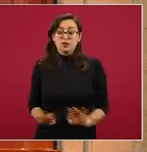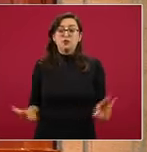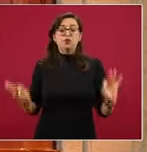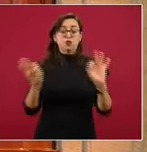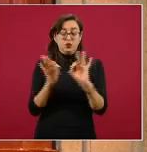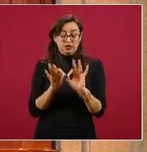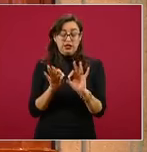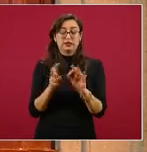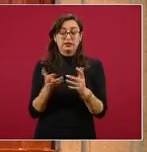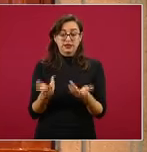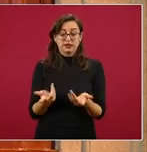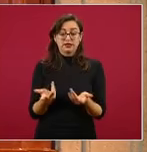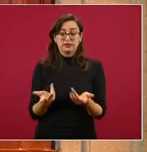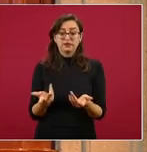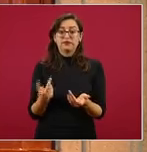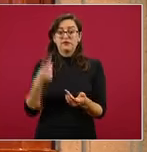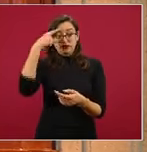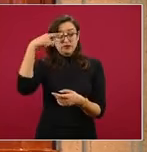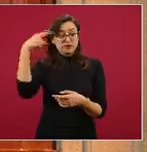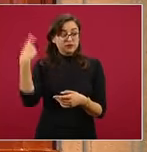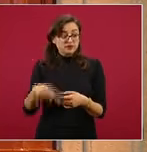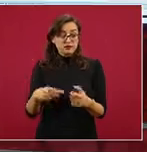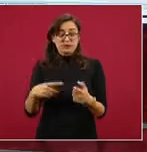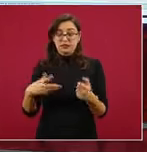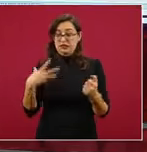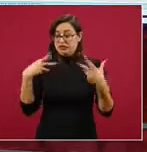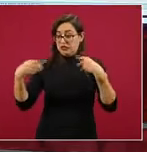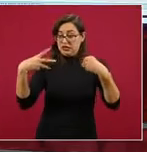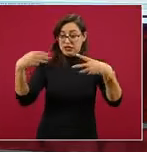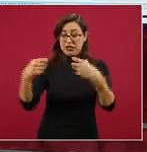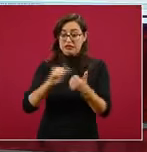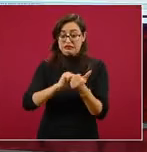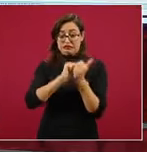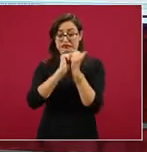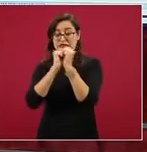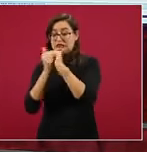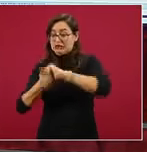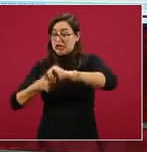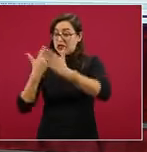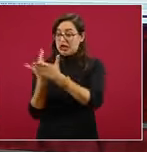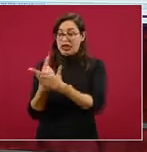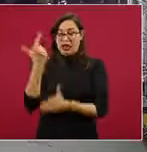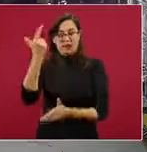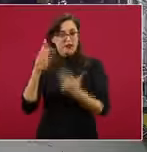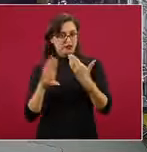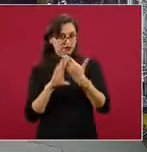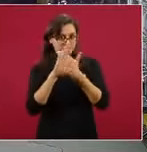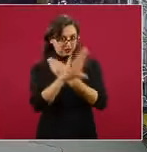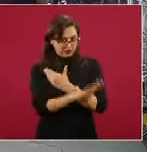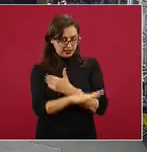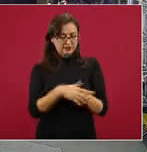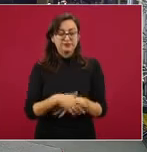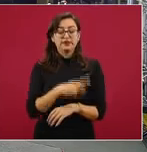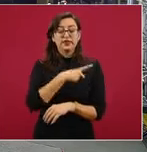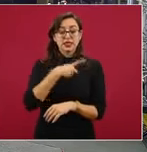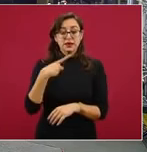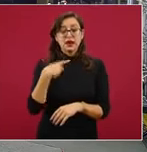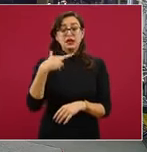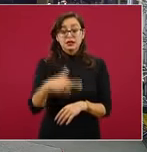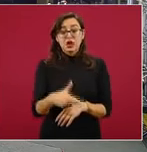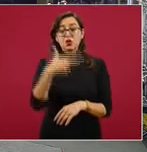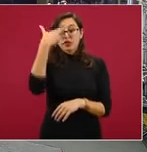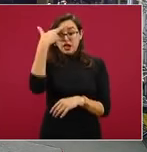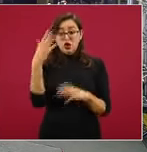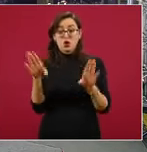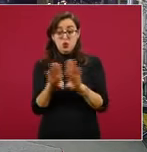para poder disminuir el riesgo de complicaciones. Acuérdense, y les recuerdo de la estrategia